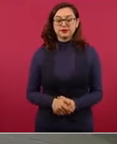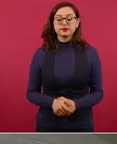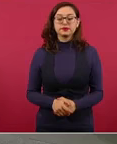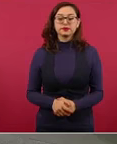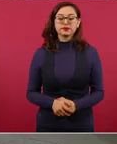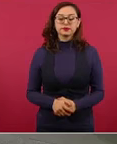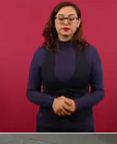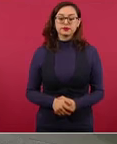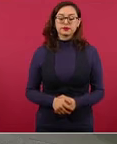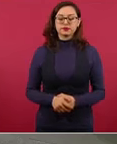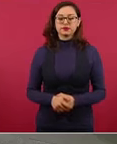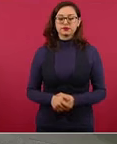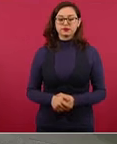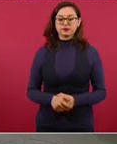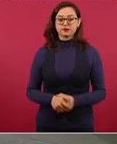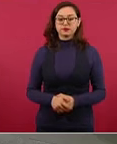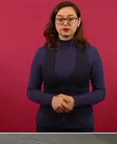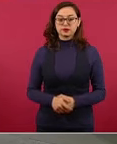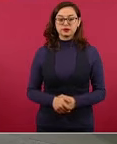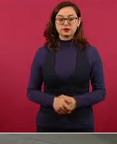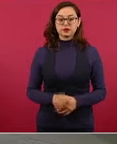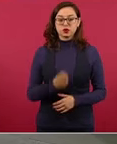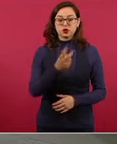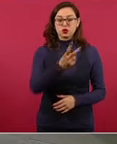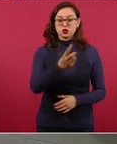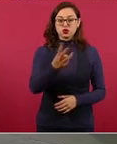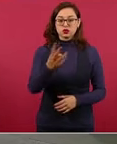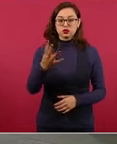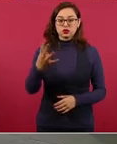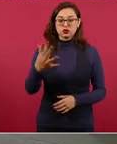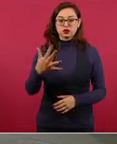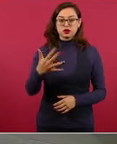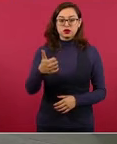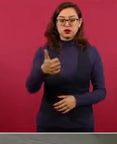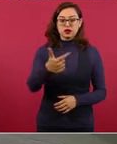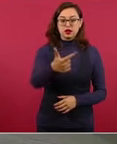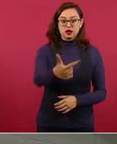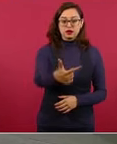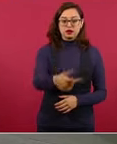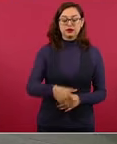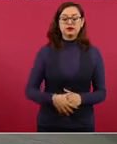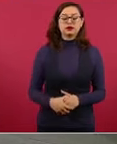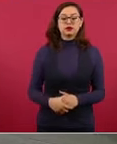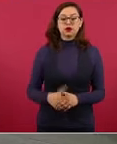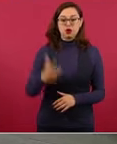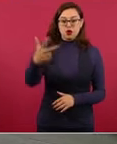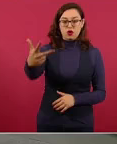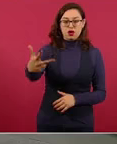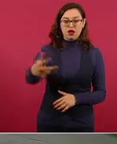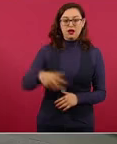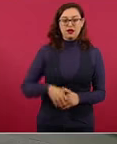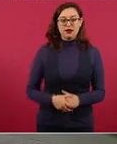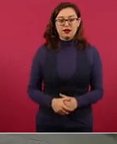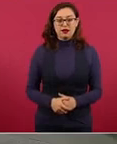2 3 4 5 6 7 8